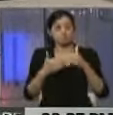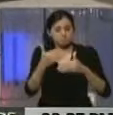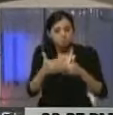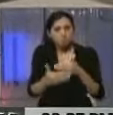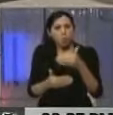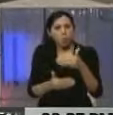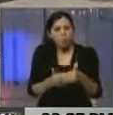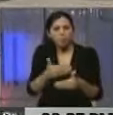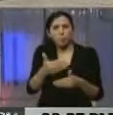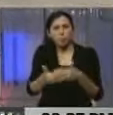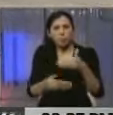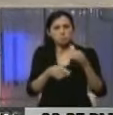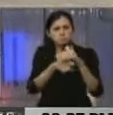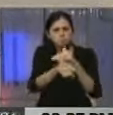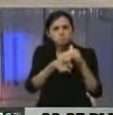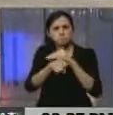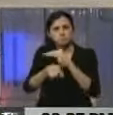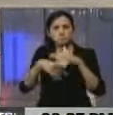progresivamente,